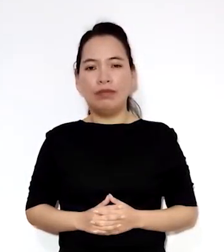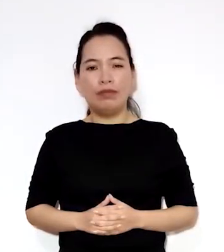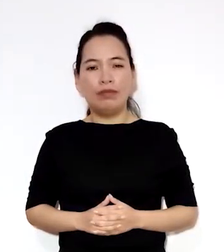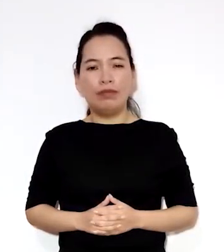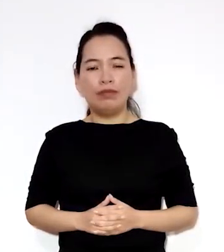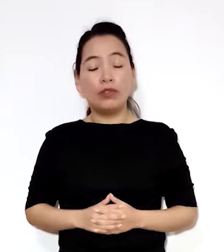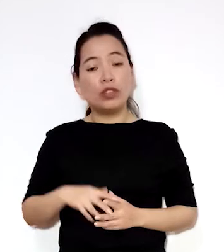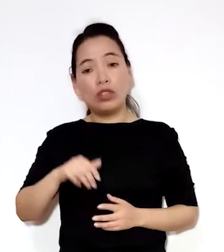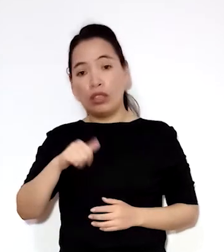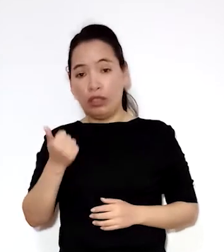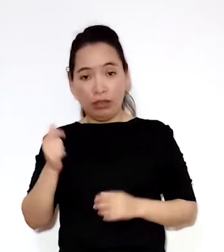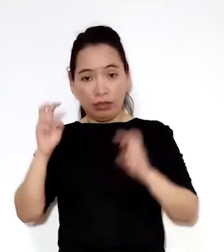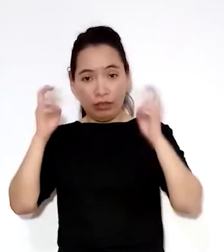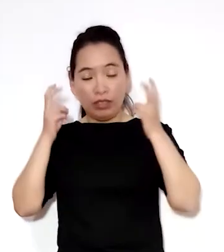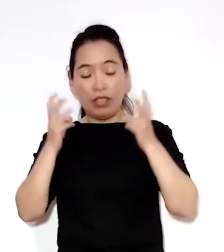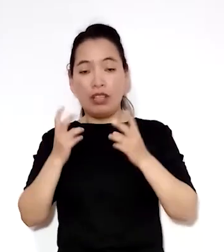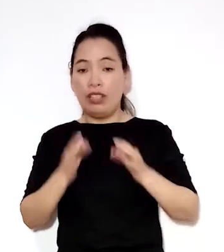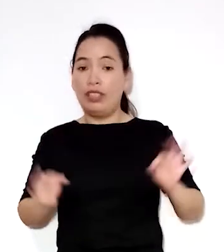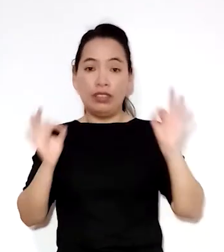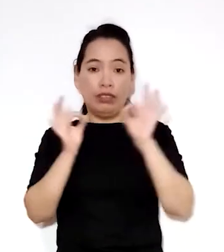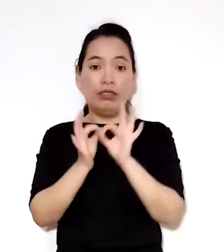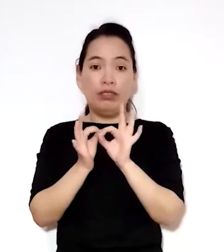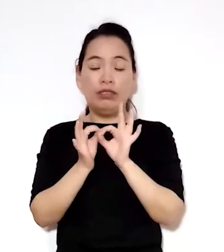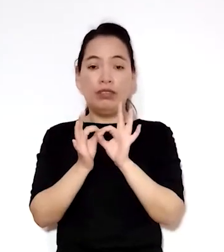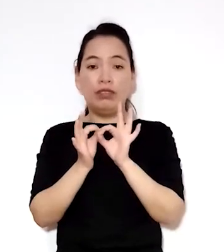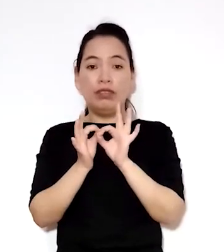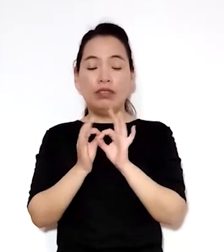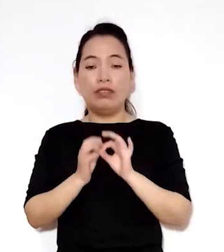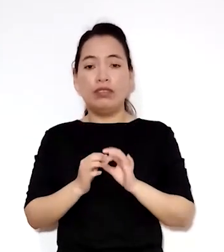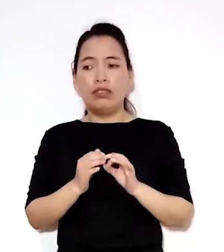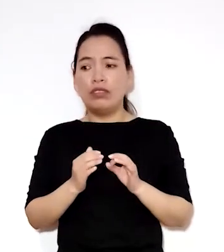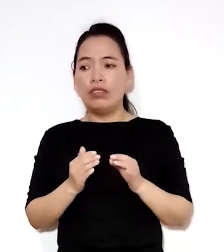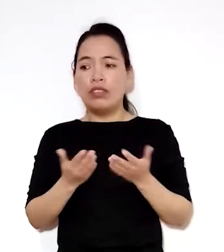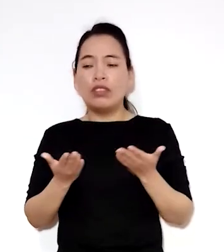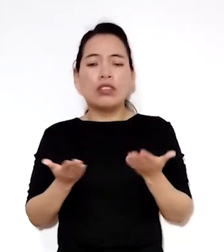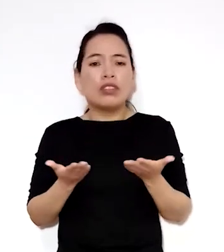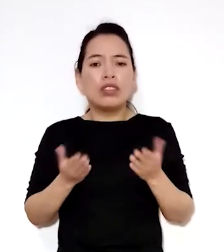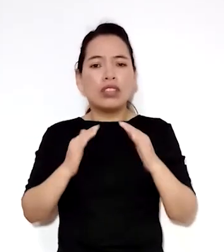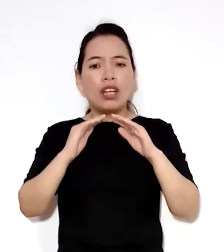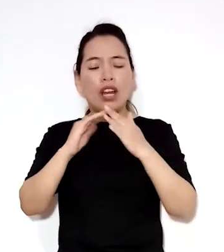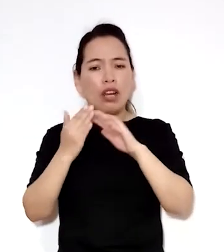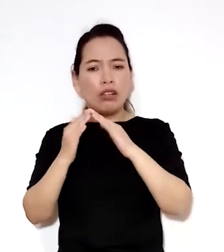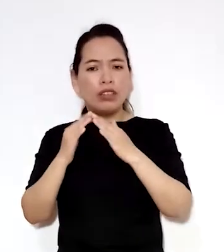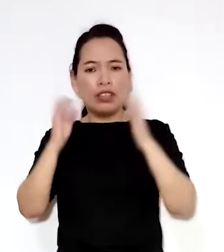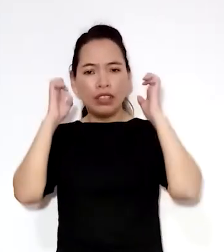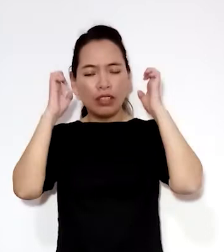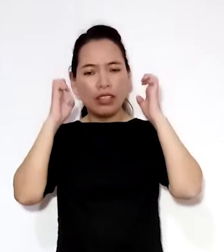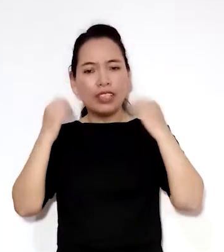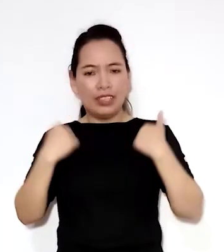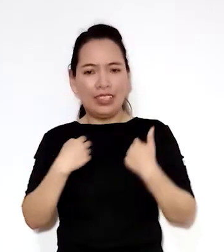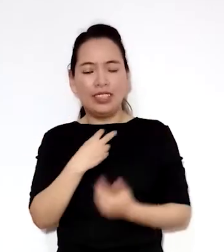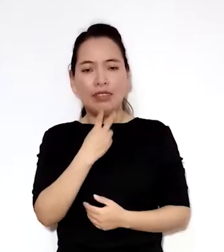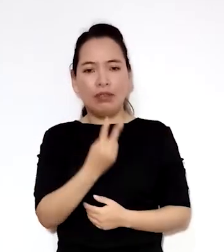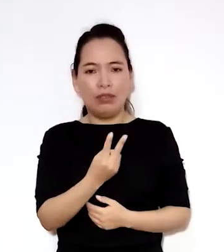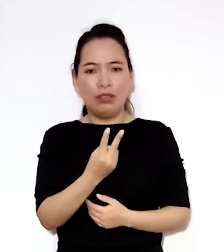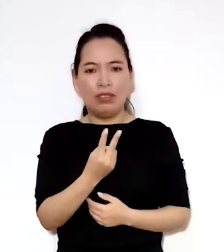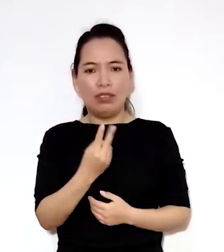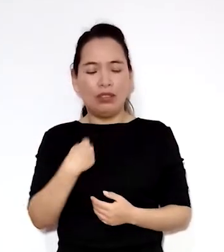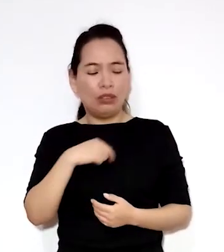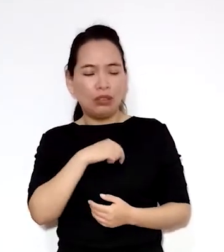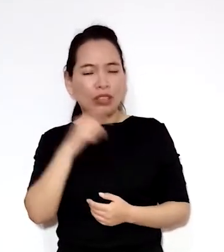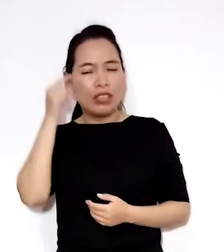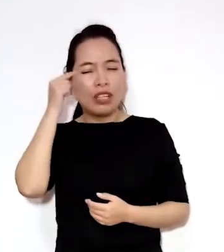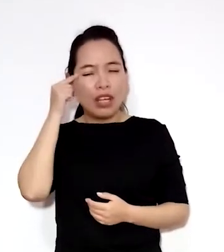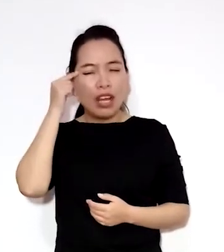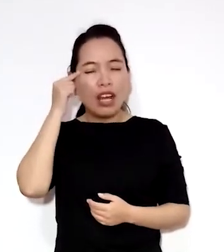es donde la comunidad educativa tiene voz. Es decir, creo que tenemos que repensar cómo damos voz a las familias. No